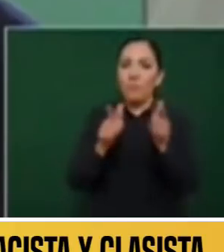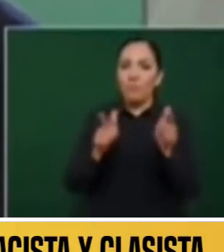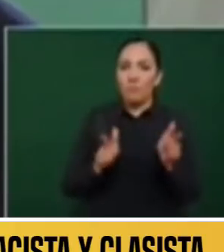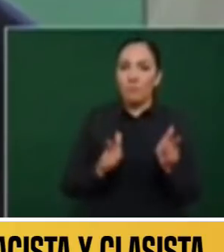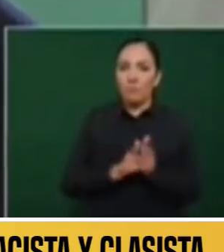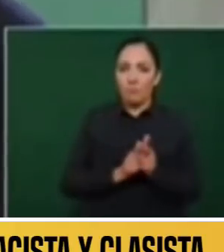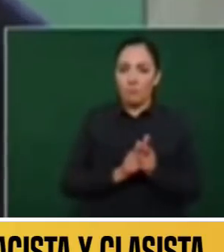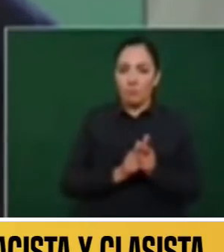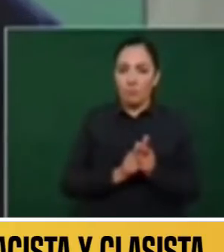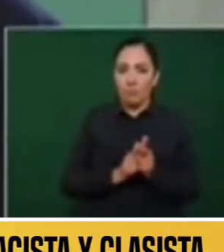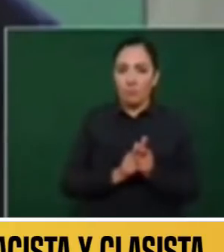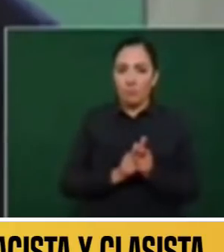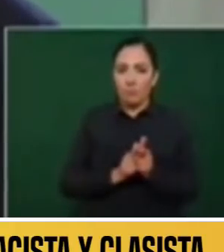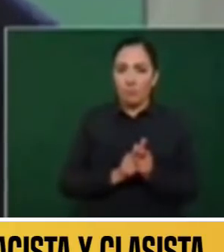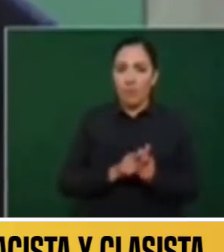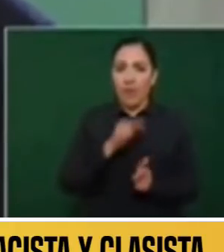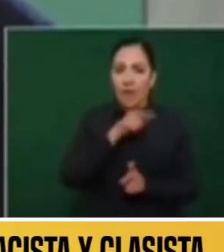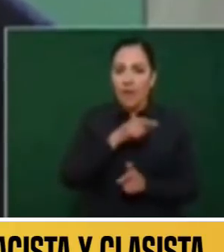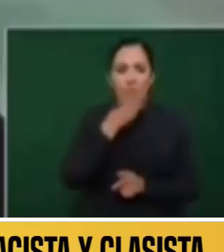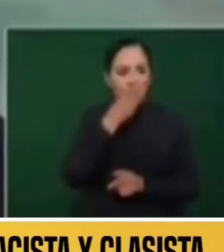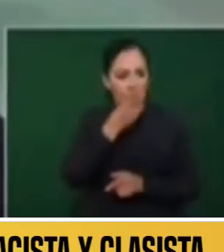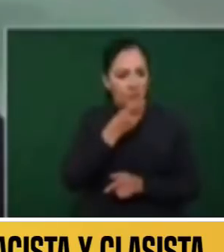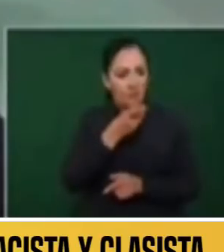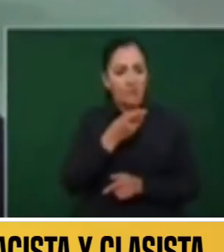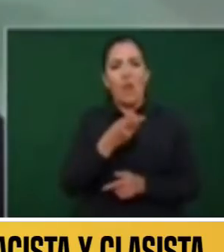grupos, ¿no?, que abiertamente